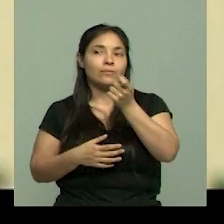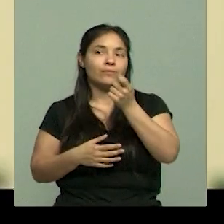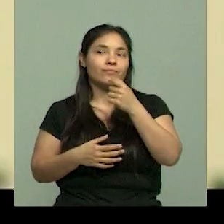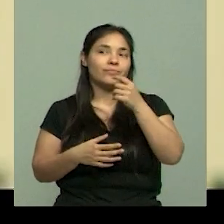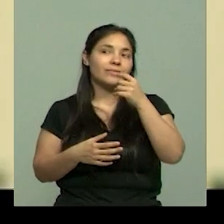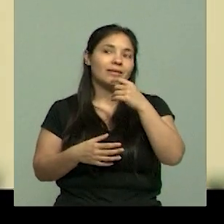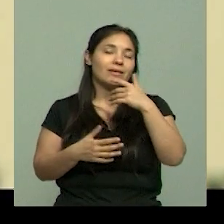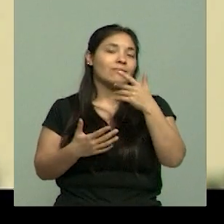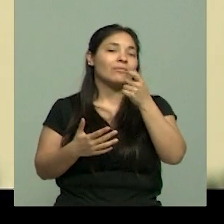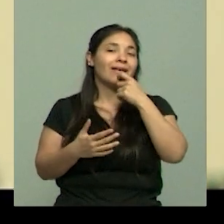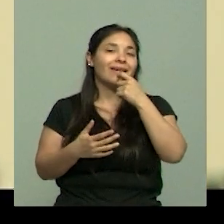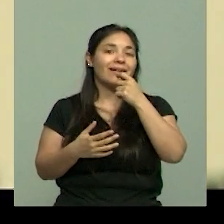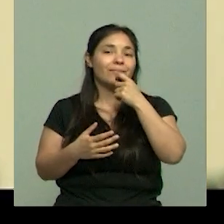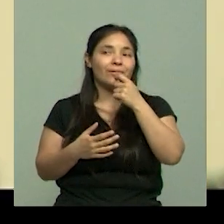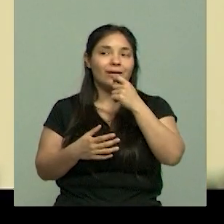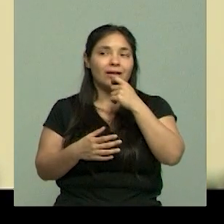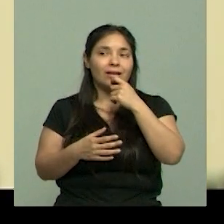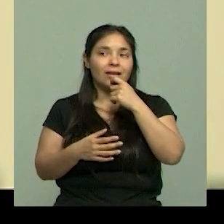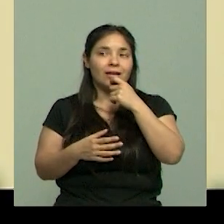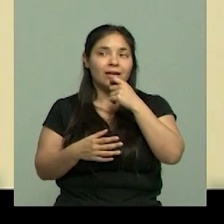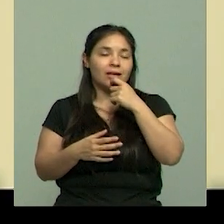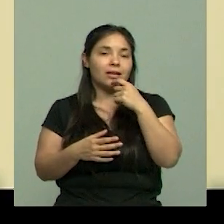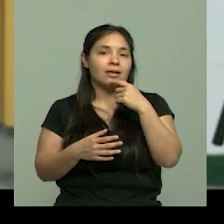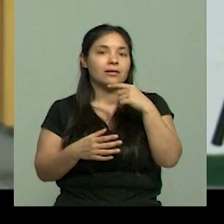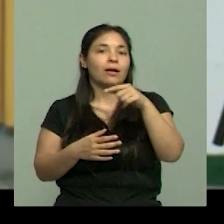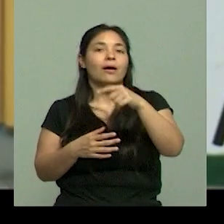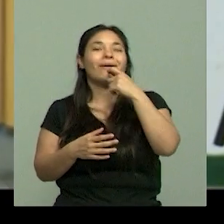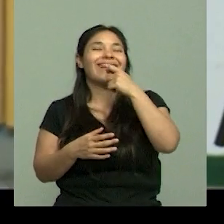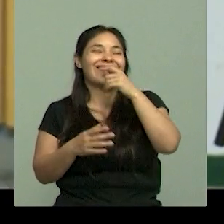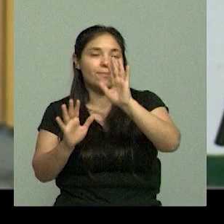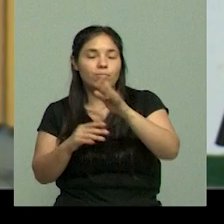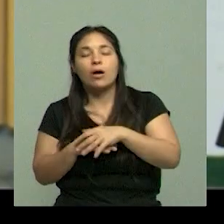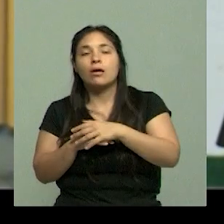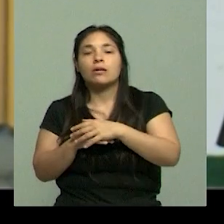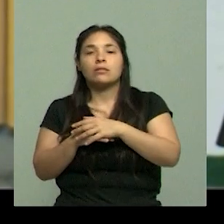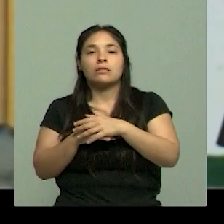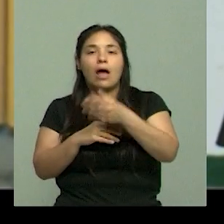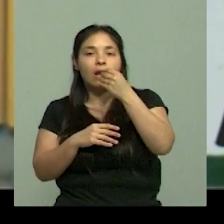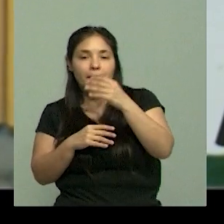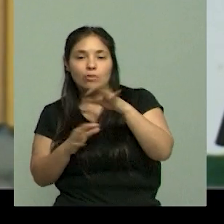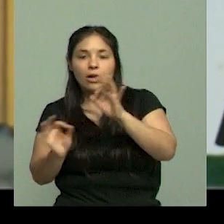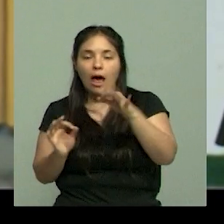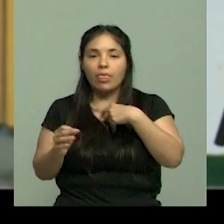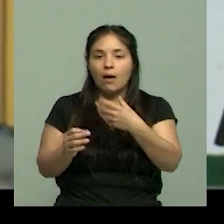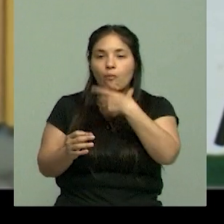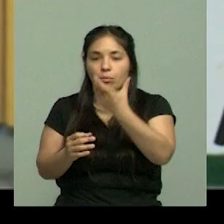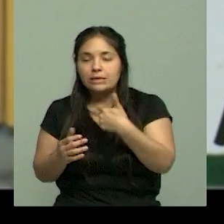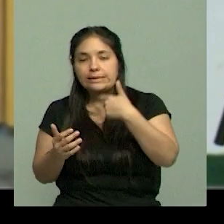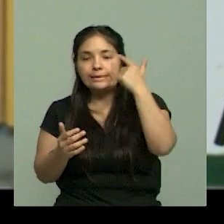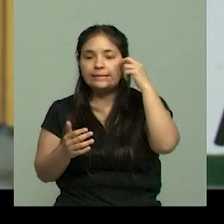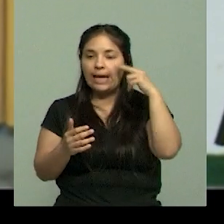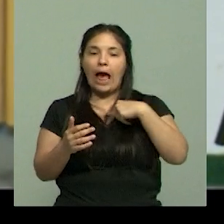pero generalmente no surge como el motivo de consulta de base. Siempre surge en función de